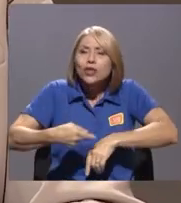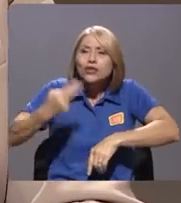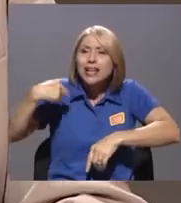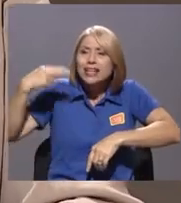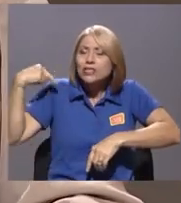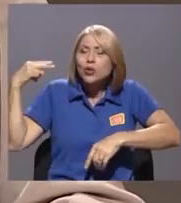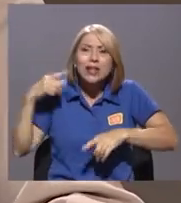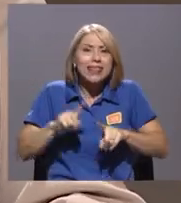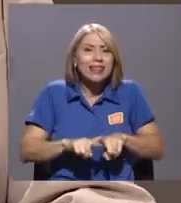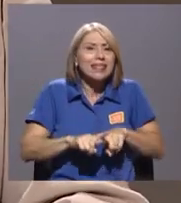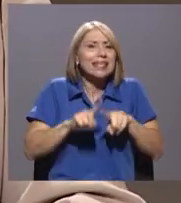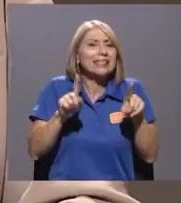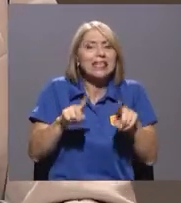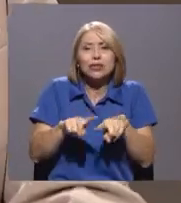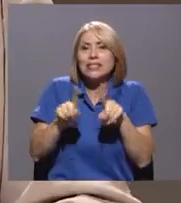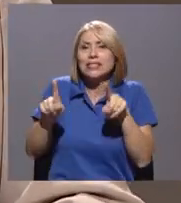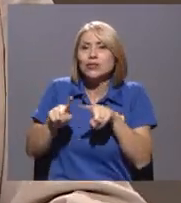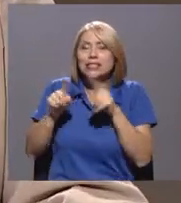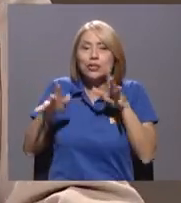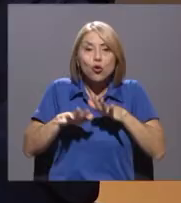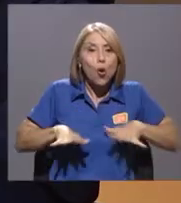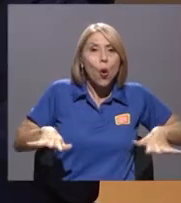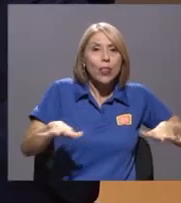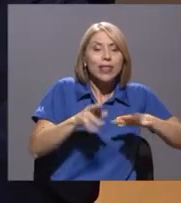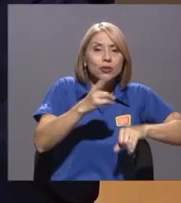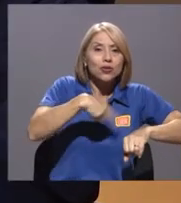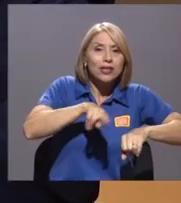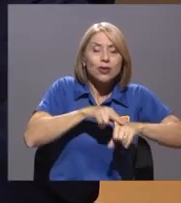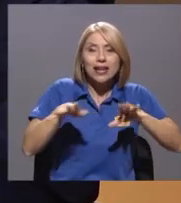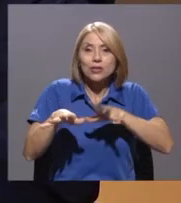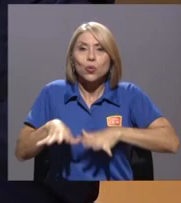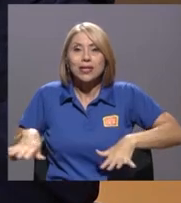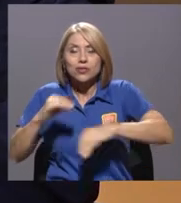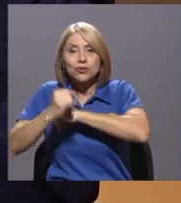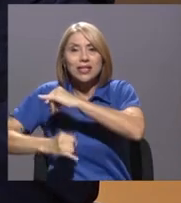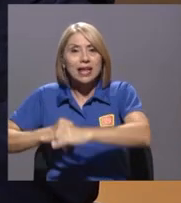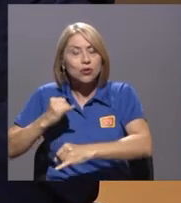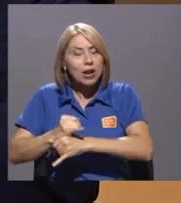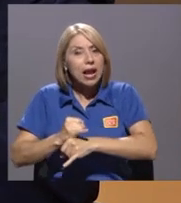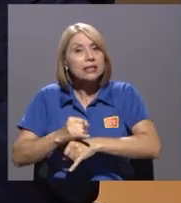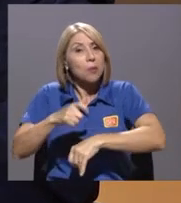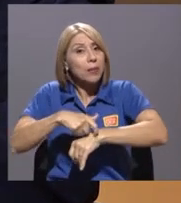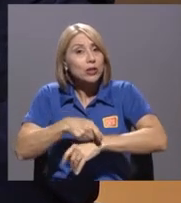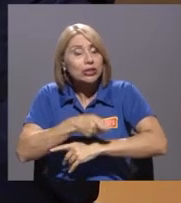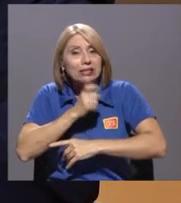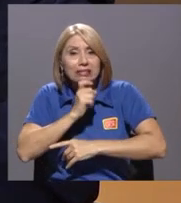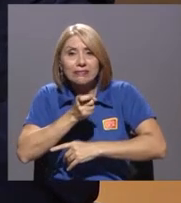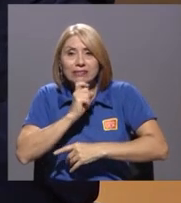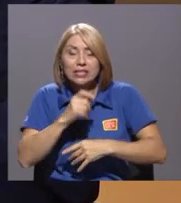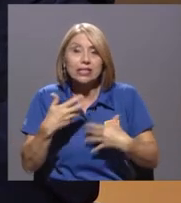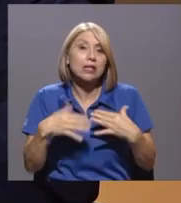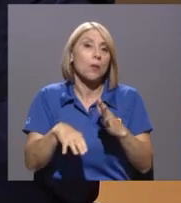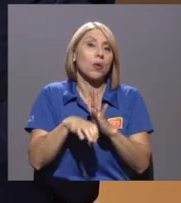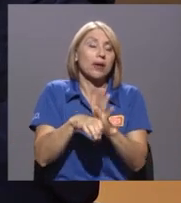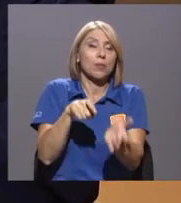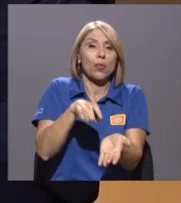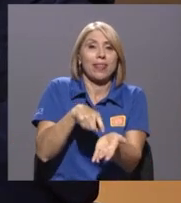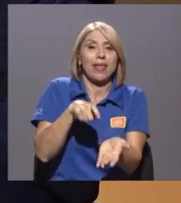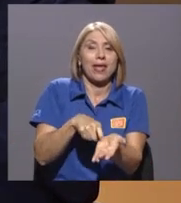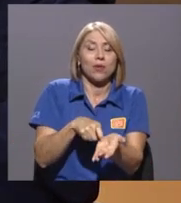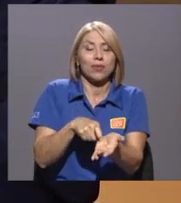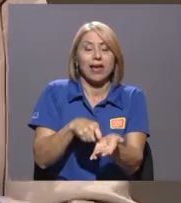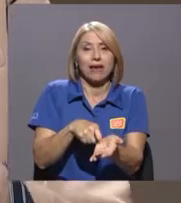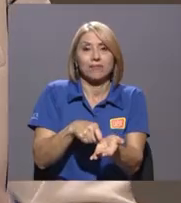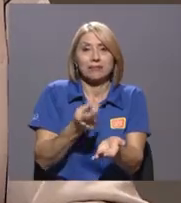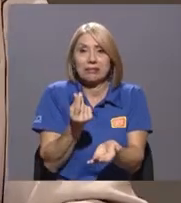contextos nacionales e internacionales muy críticos después de lo que con fernando comentaba la gran crisis de la deuda de los 80 y en